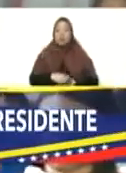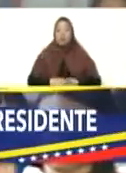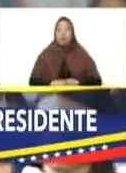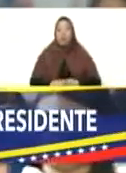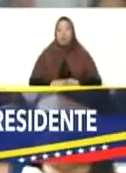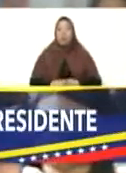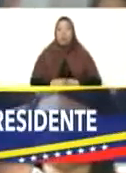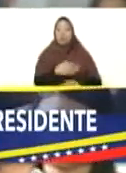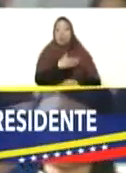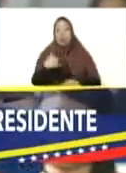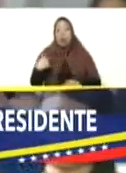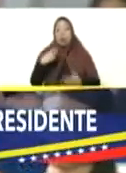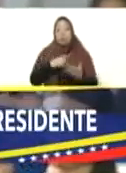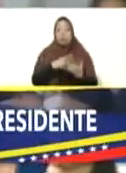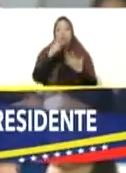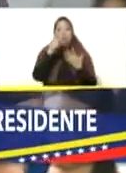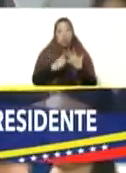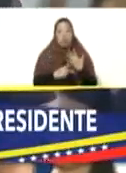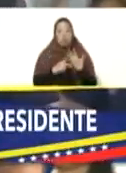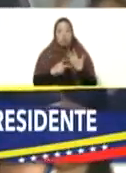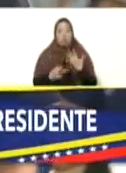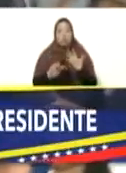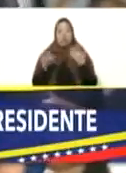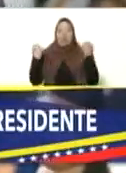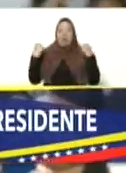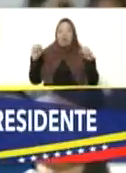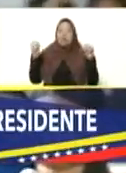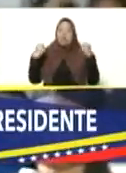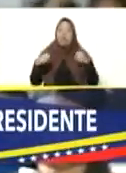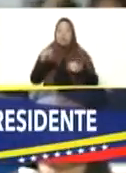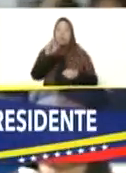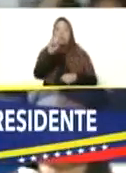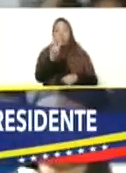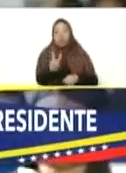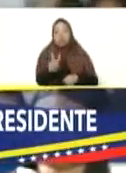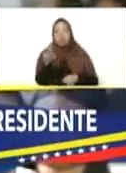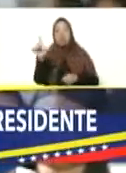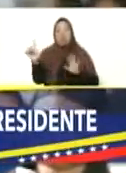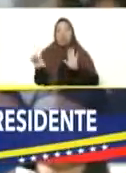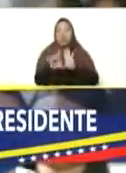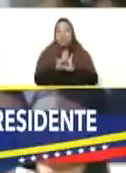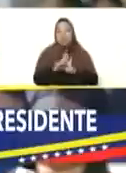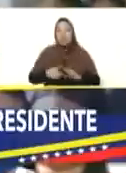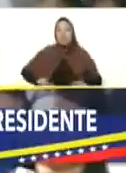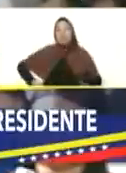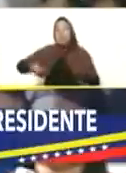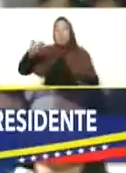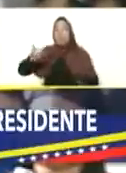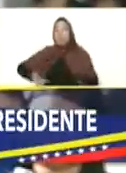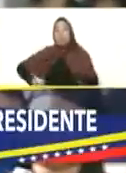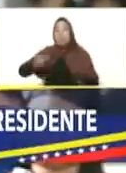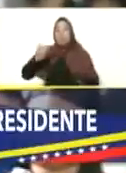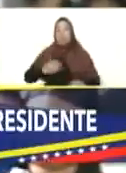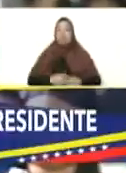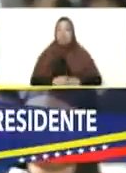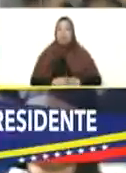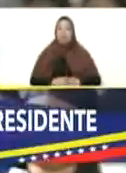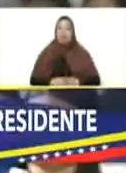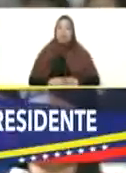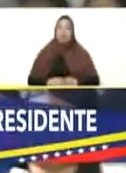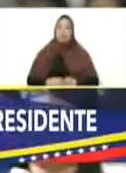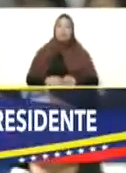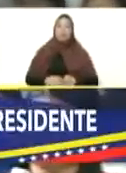en ese sentido queremos plantearle que retomen dos leyes que para nosotros son bien importantes porque son de avanzadas